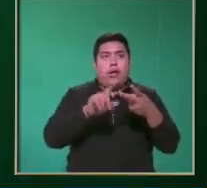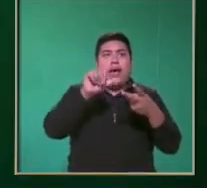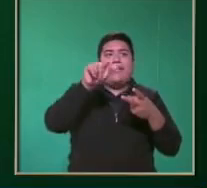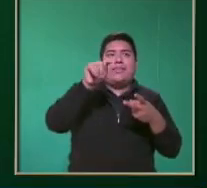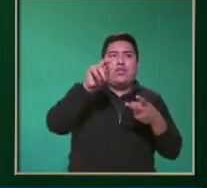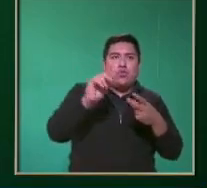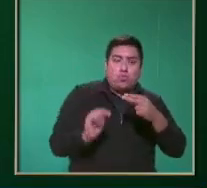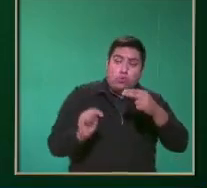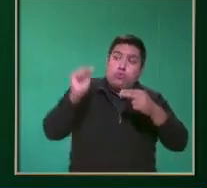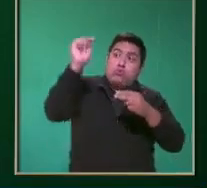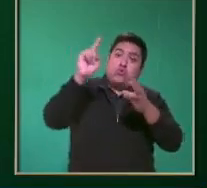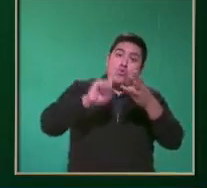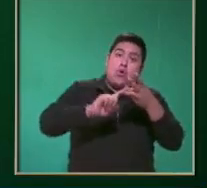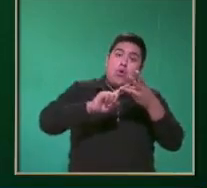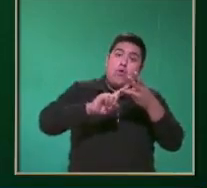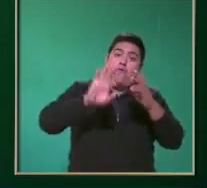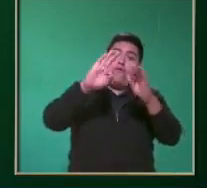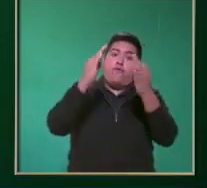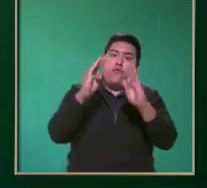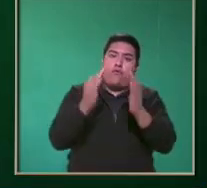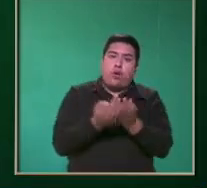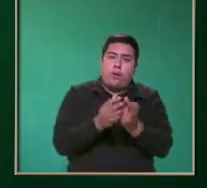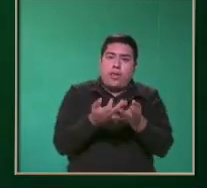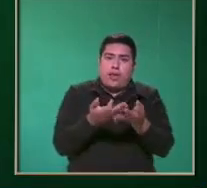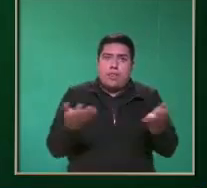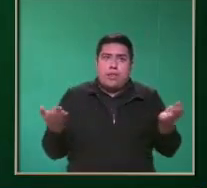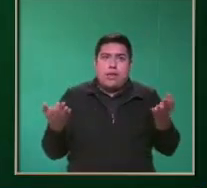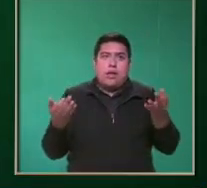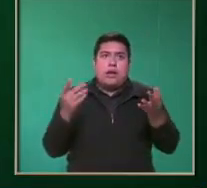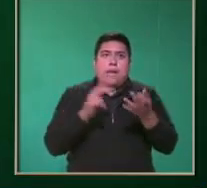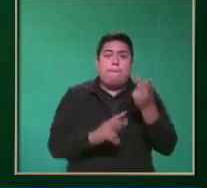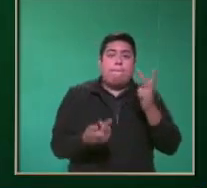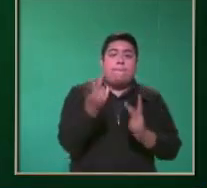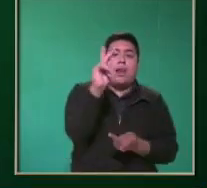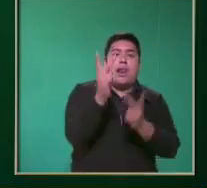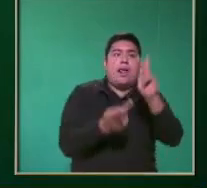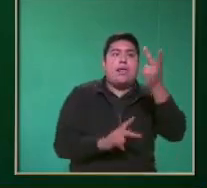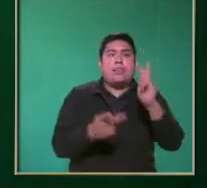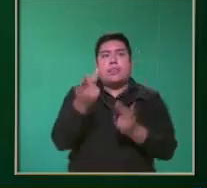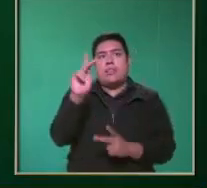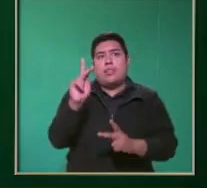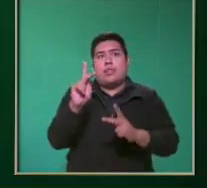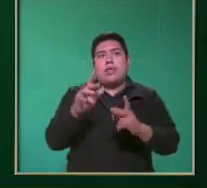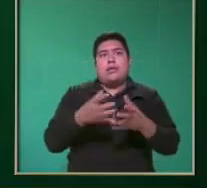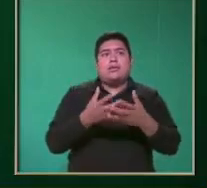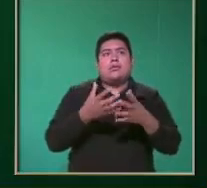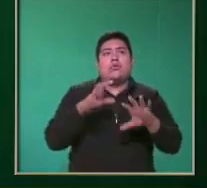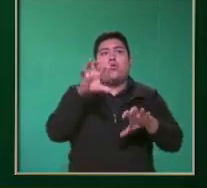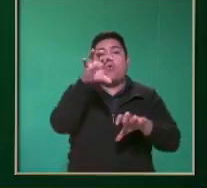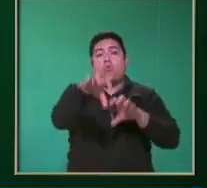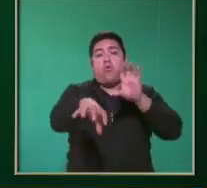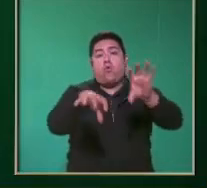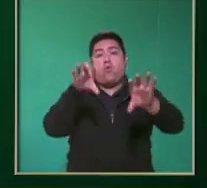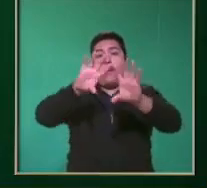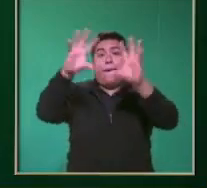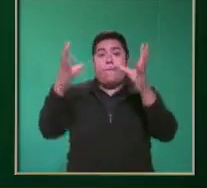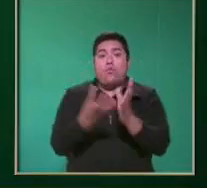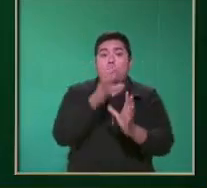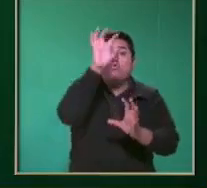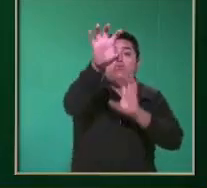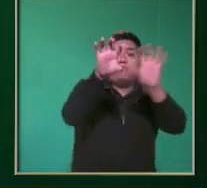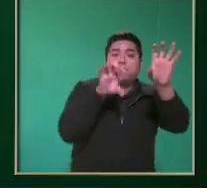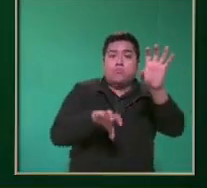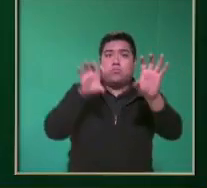relieve, vegetación, continentalidad y corrientes marinas. Los elementos del